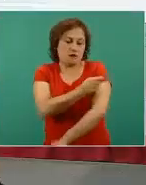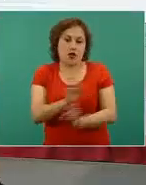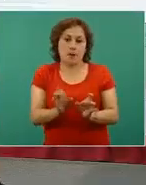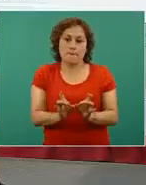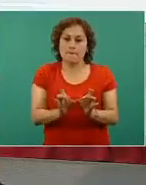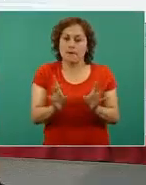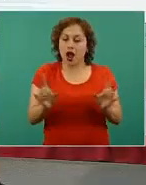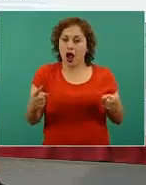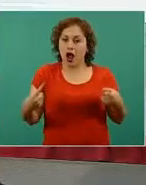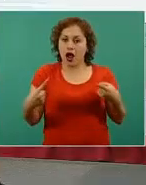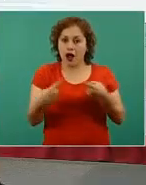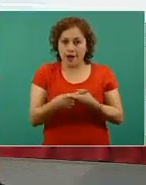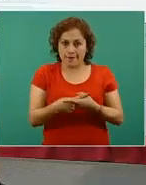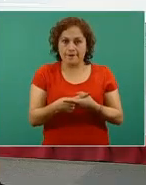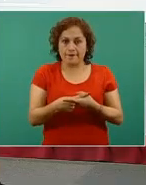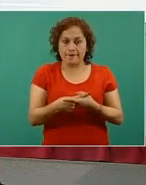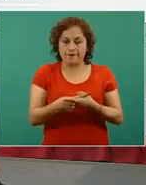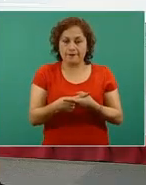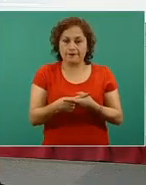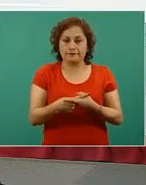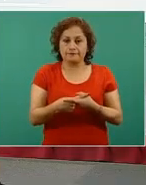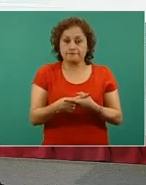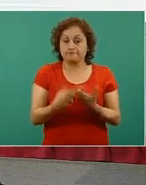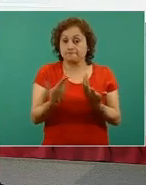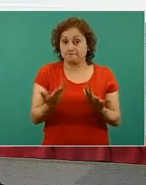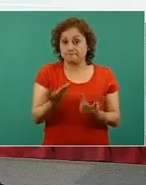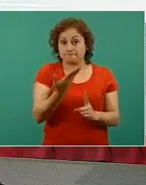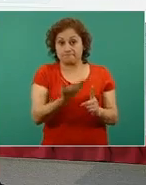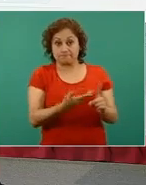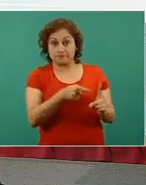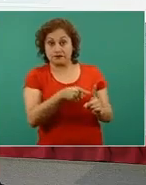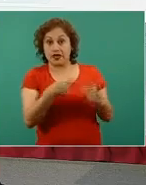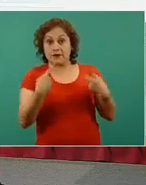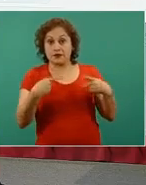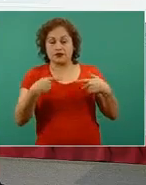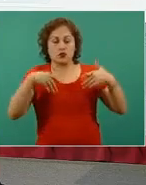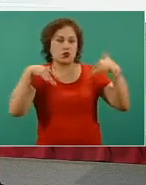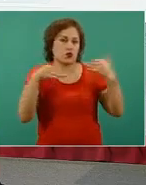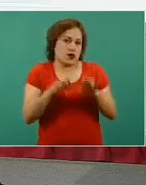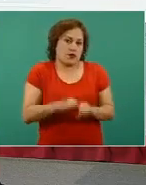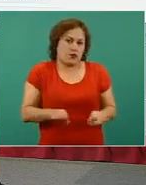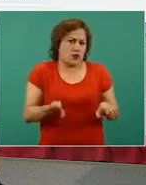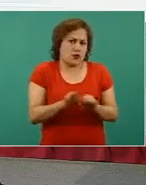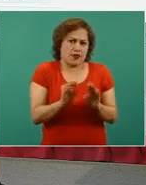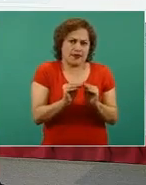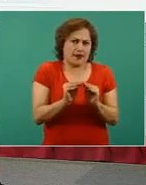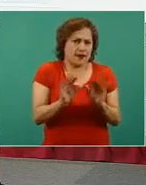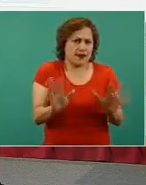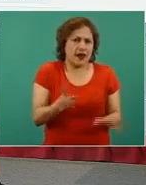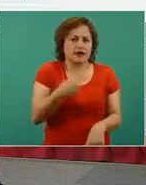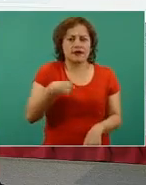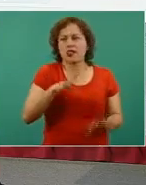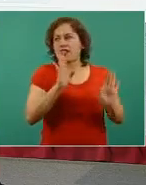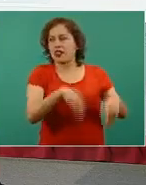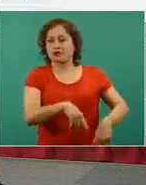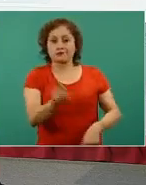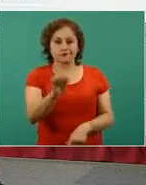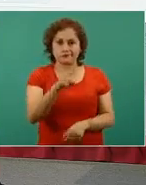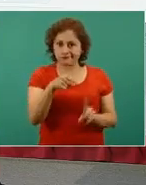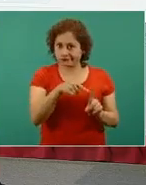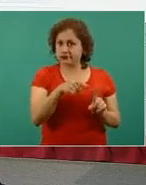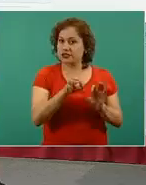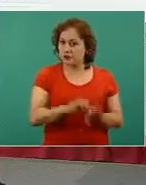supuestamente asociado a vacunación o inmunización, para la persona es absolutamente trascendente, que no haya duda alguna. Lo que estamos hablando es de la